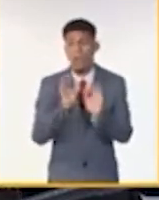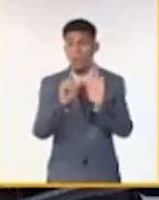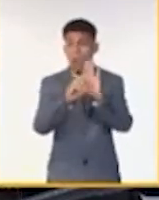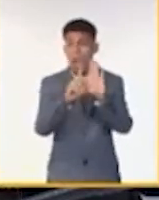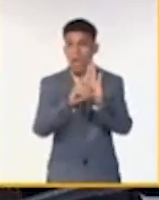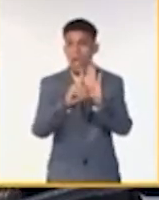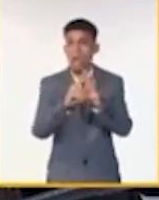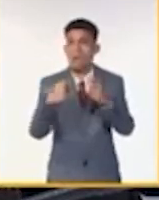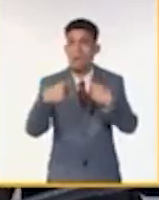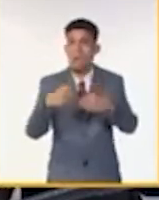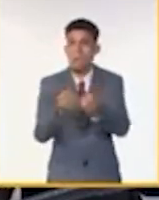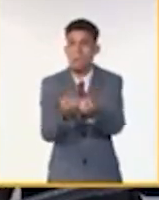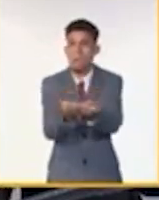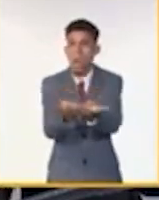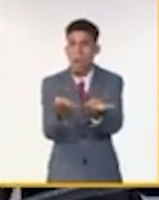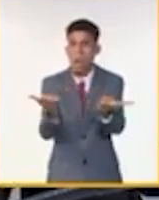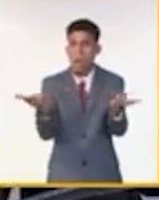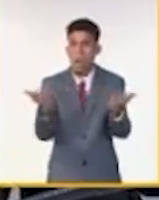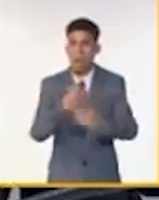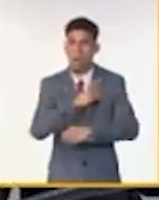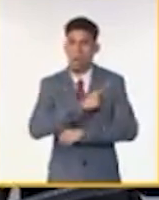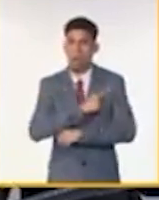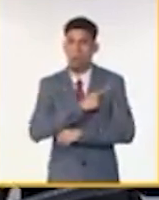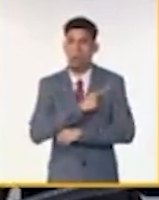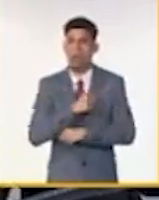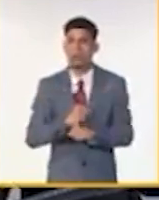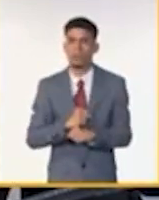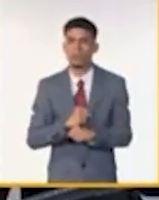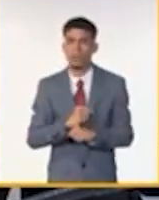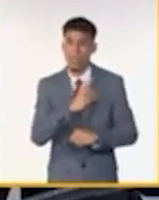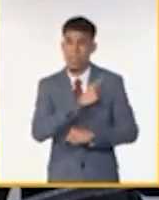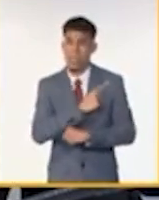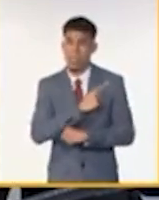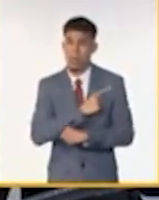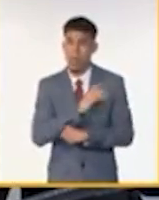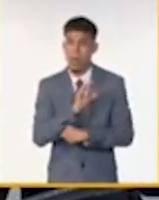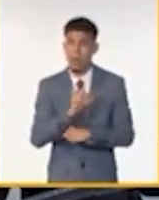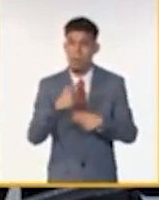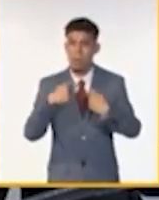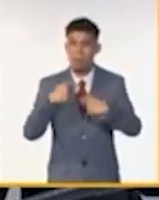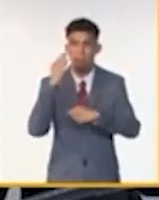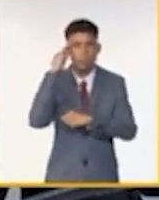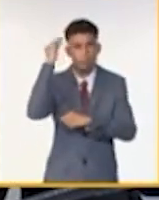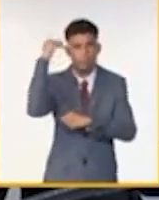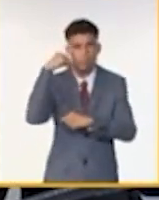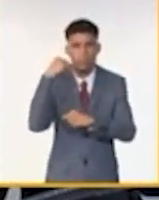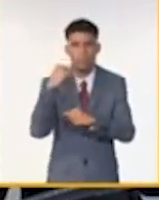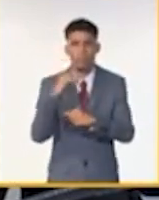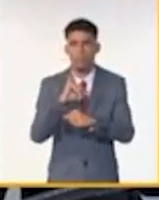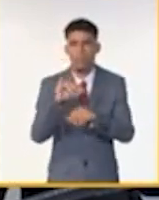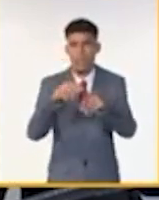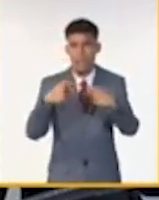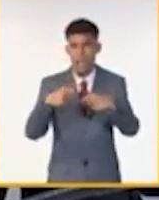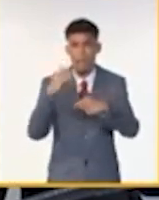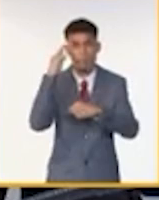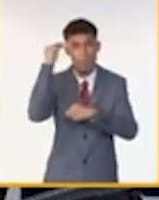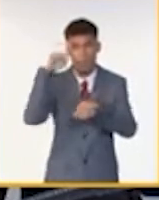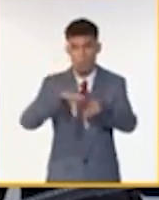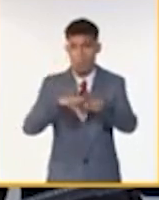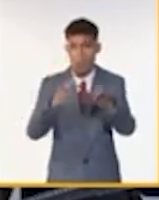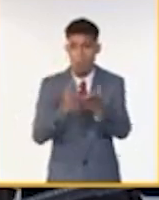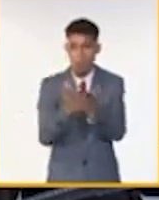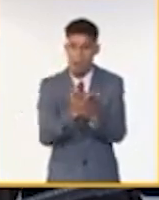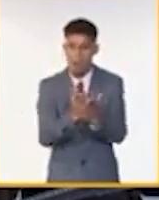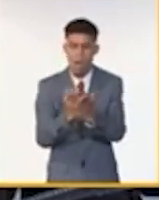cambios que a partir de sus intervenciones se han hecho en el documento el día 25 de junio y 3 de